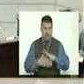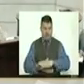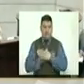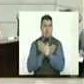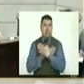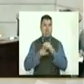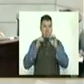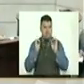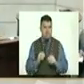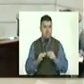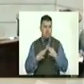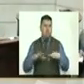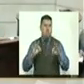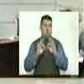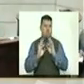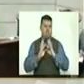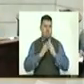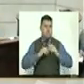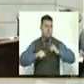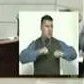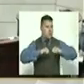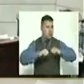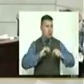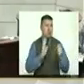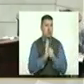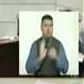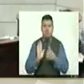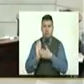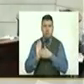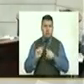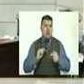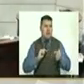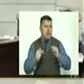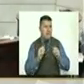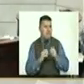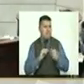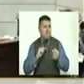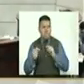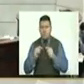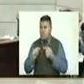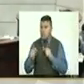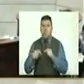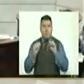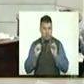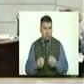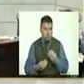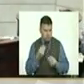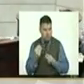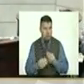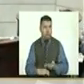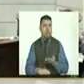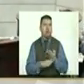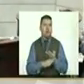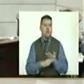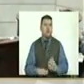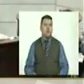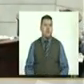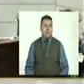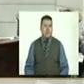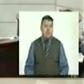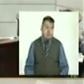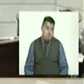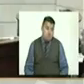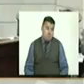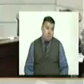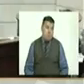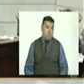pudiera tener un papel mucho más activo, poder debatir más, poder hacer propuestas. Y